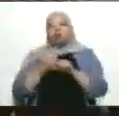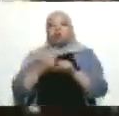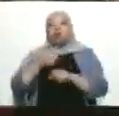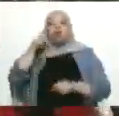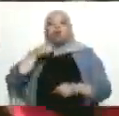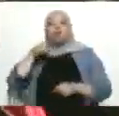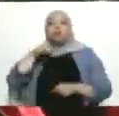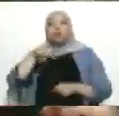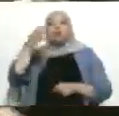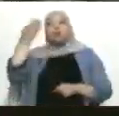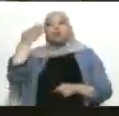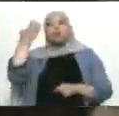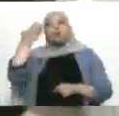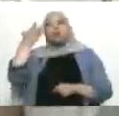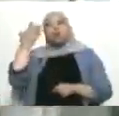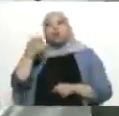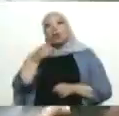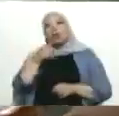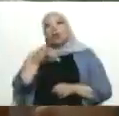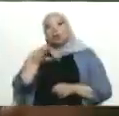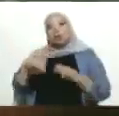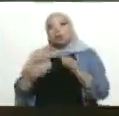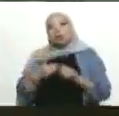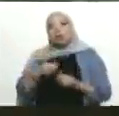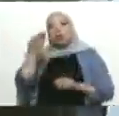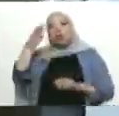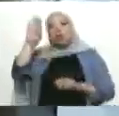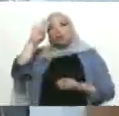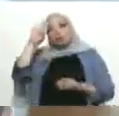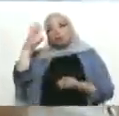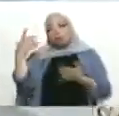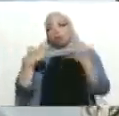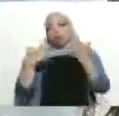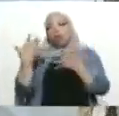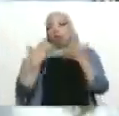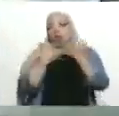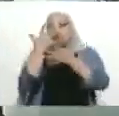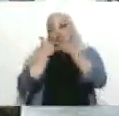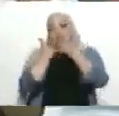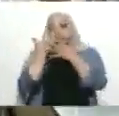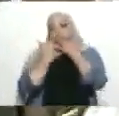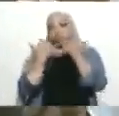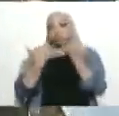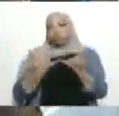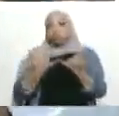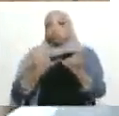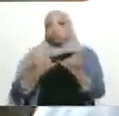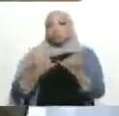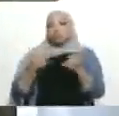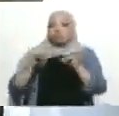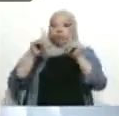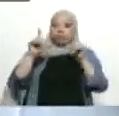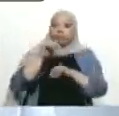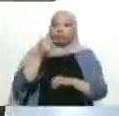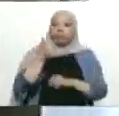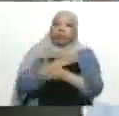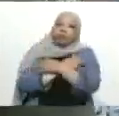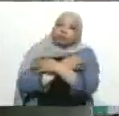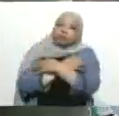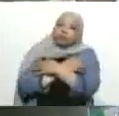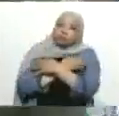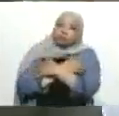porque ellos se habían aferrado lamentablemente a la duda, a la tergiversación. Y ahí está la manera mágica, memorable. Y este abrazo